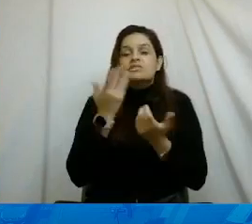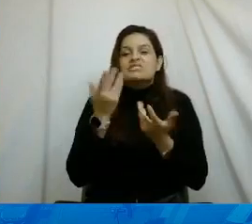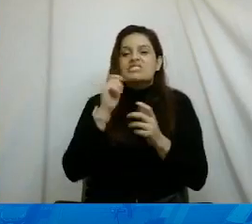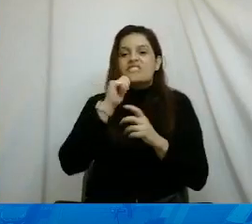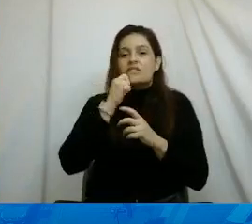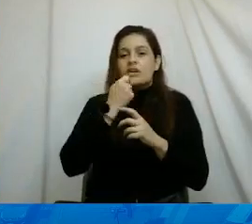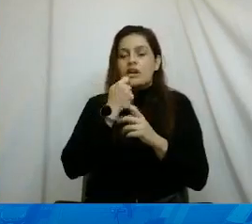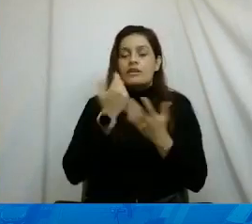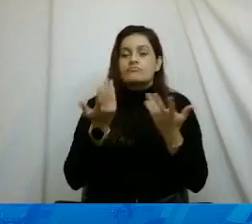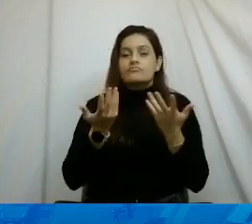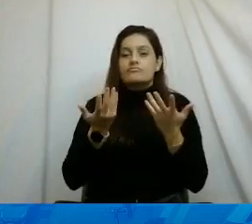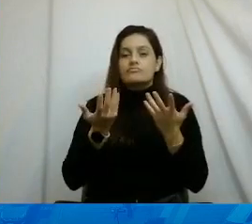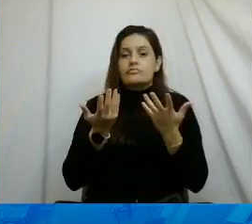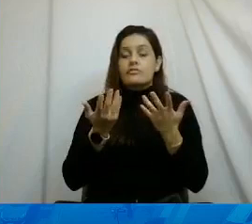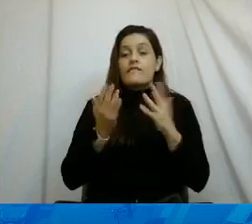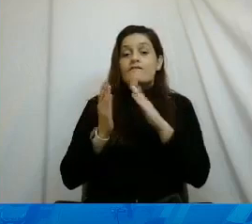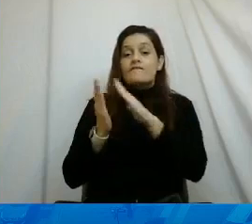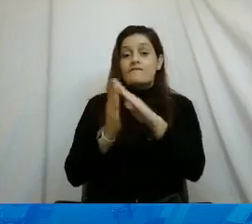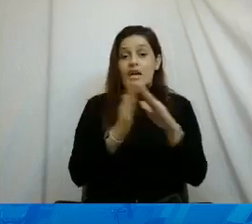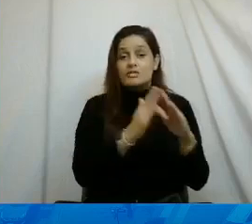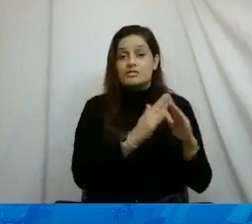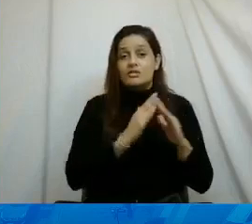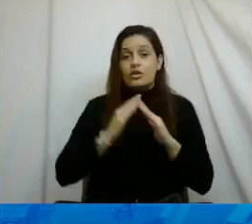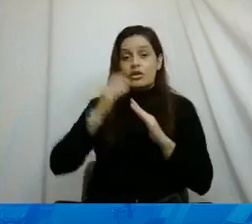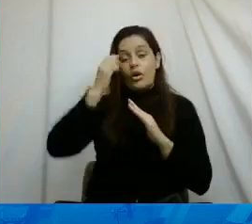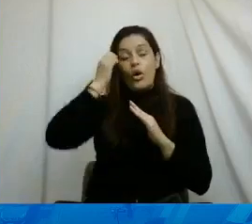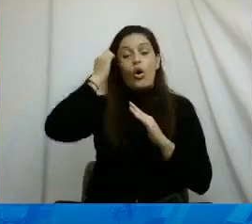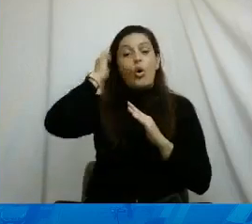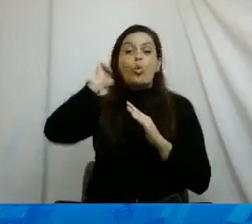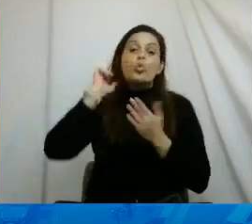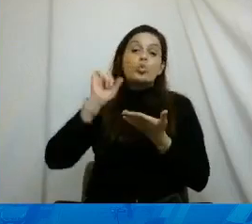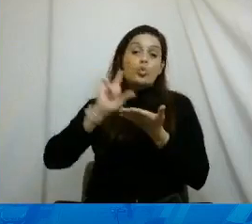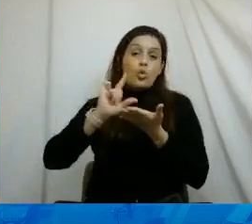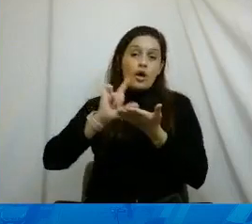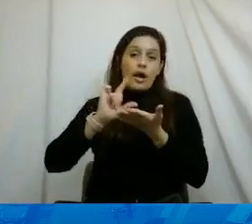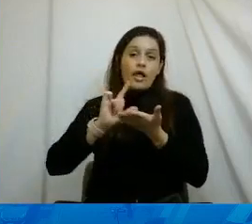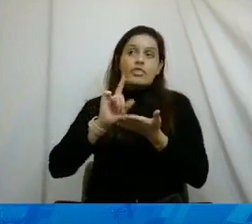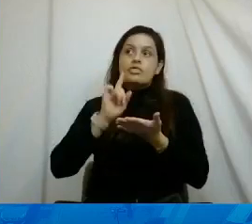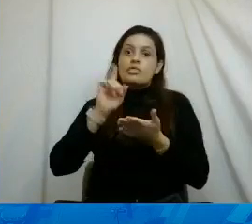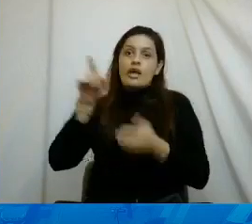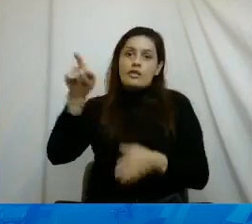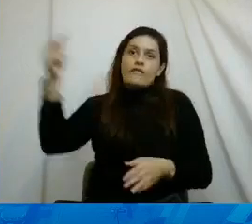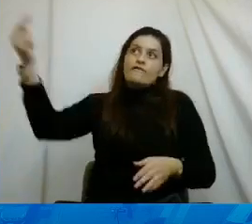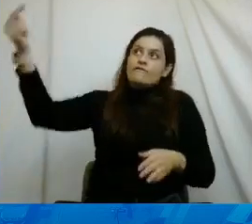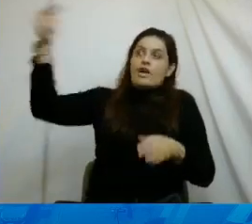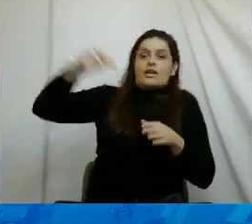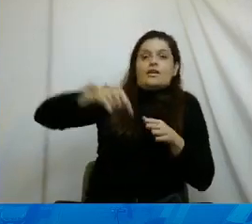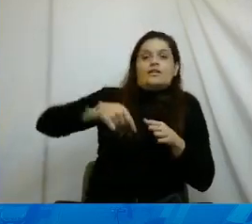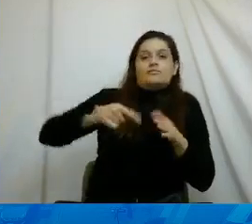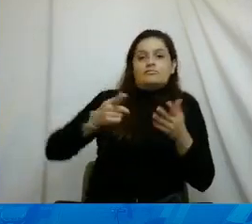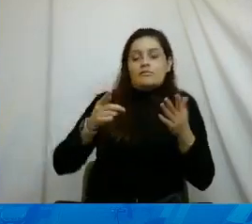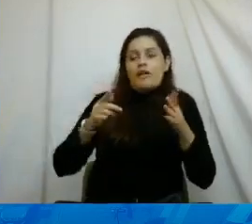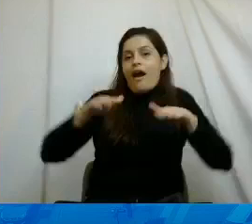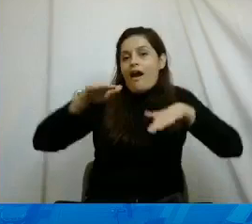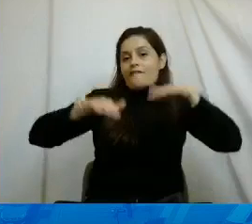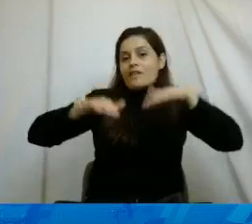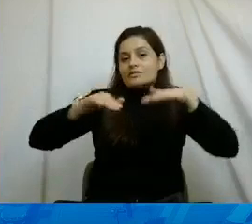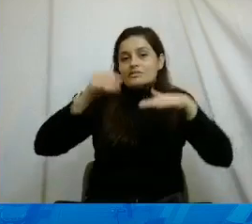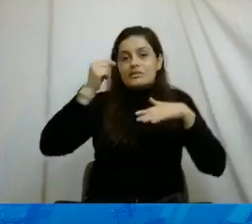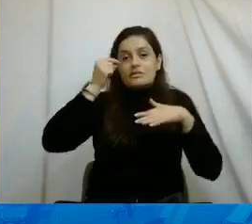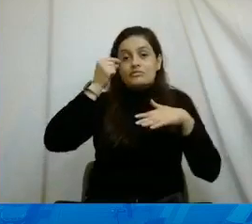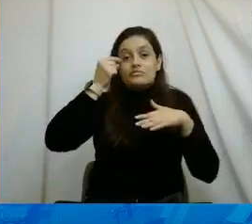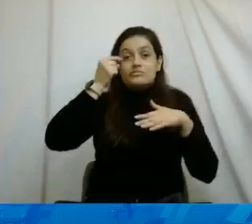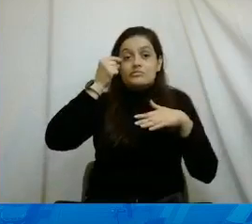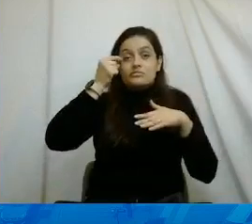que los vecinos y vecinas de esos sectores se tienen que acercar o por una cosa